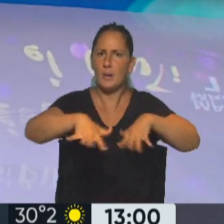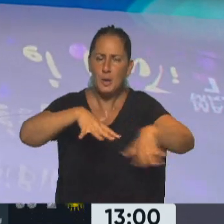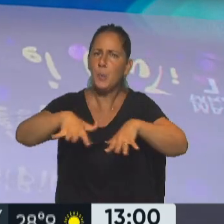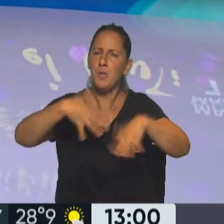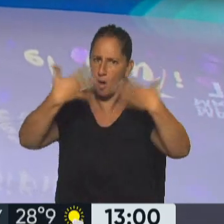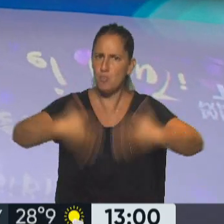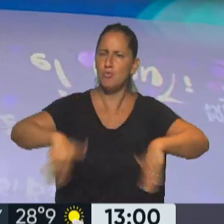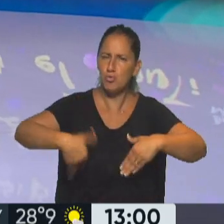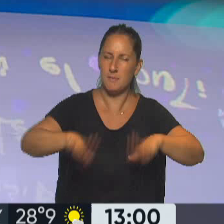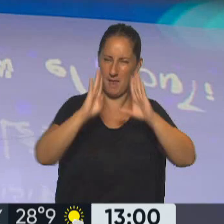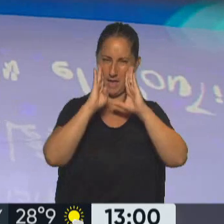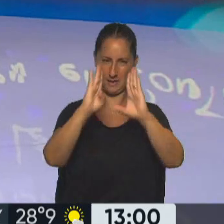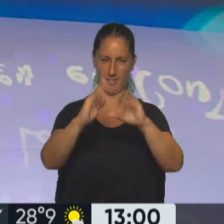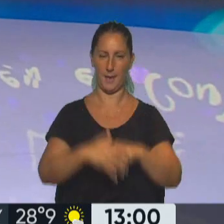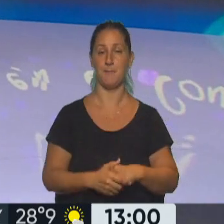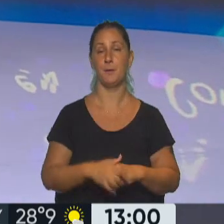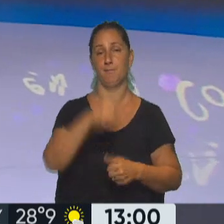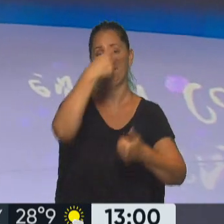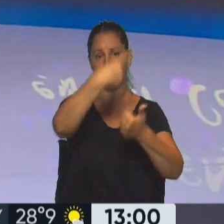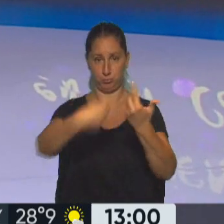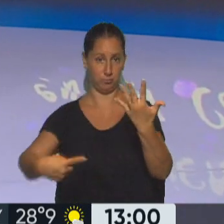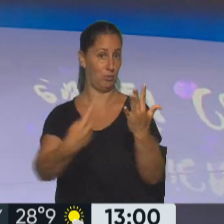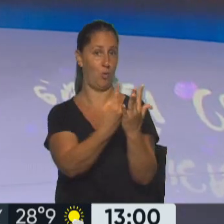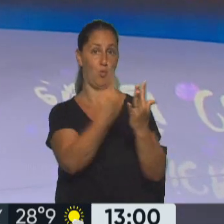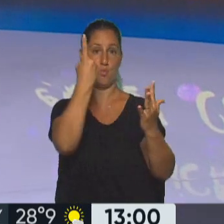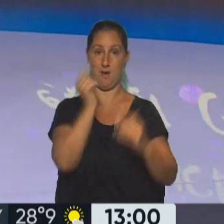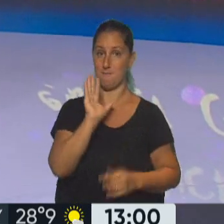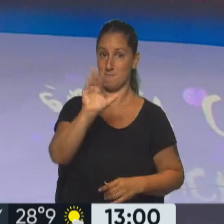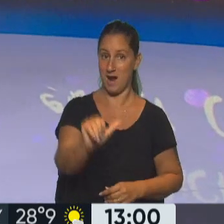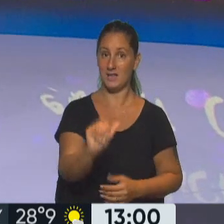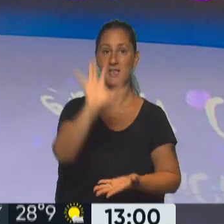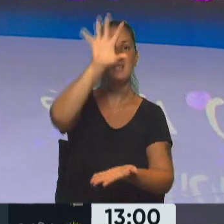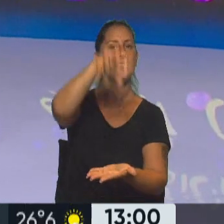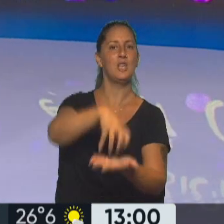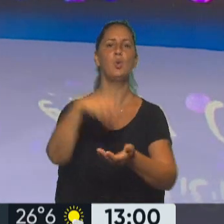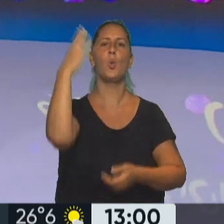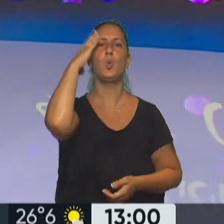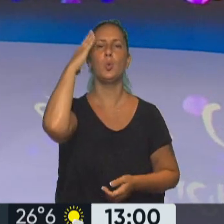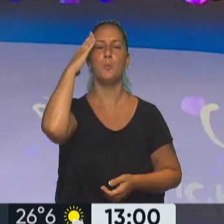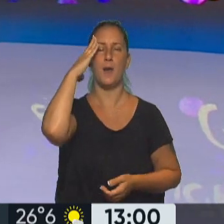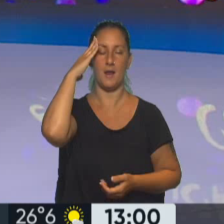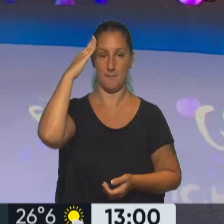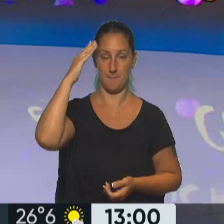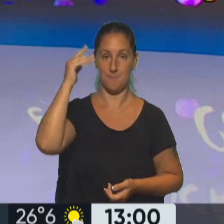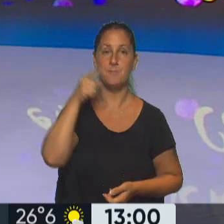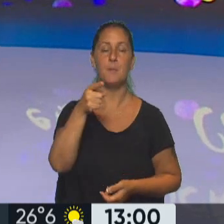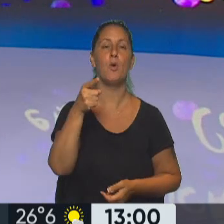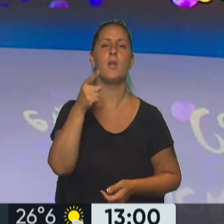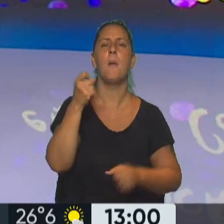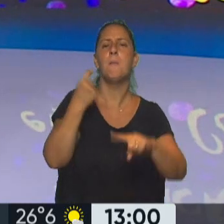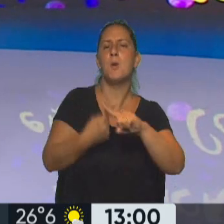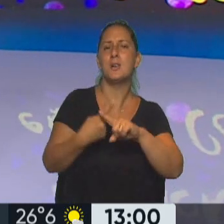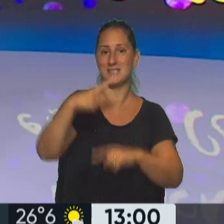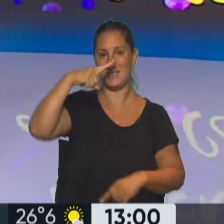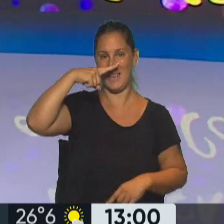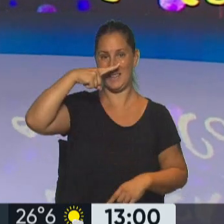mucha atención. Por ejemplo, una de ellas ocurrirá este martes en el Centro Cultural de la Memoria, Haroldo Conti, a propósito del